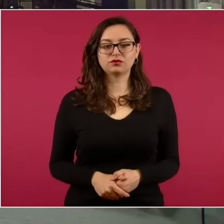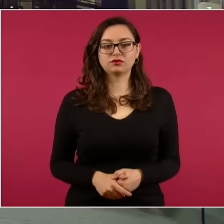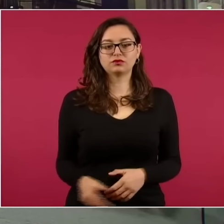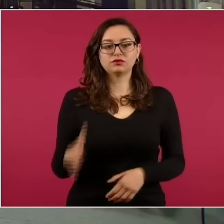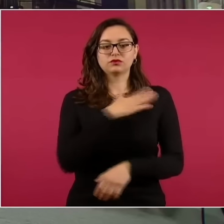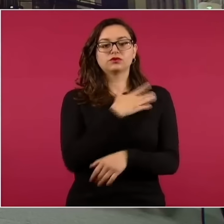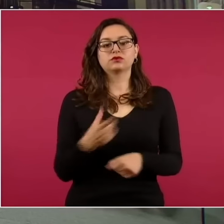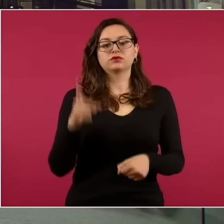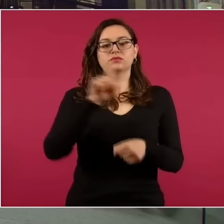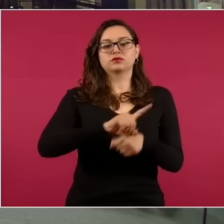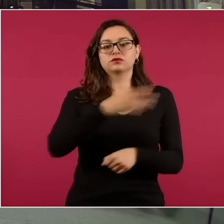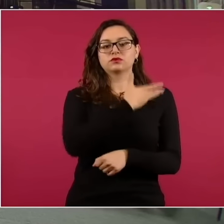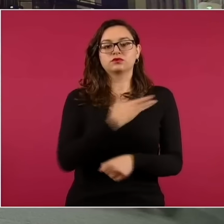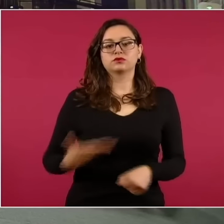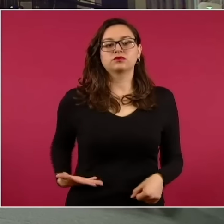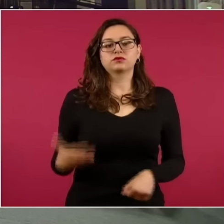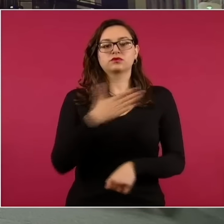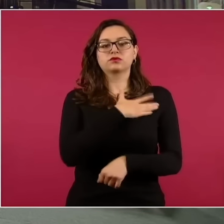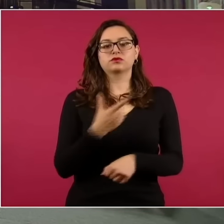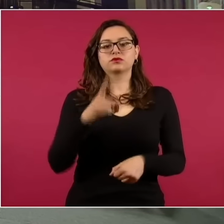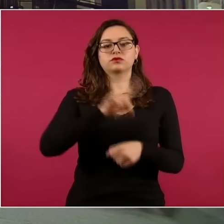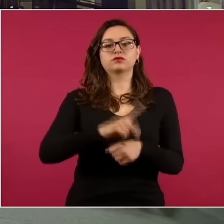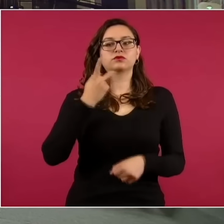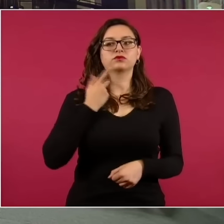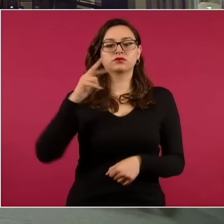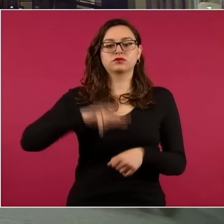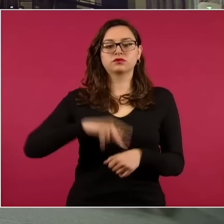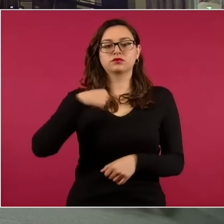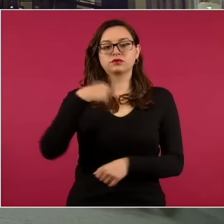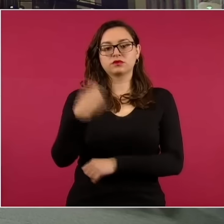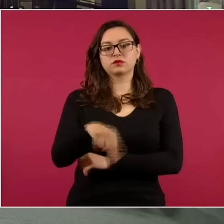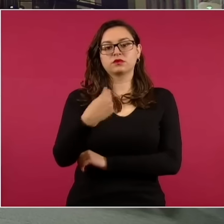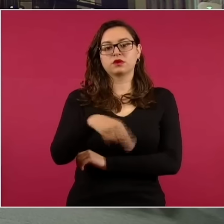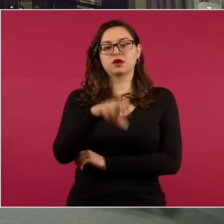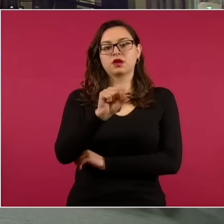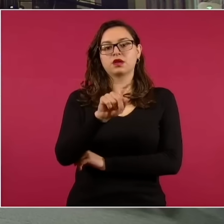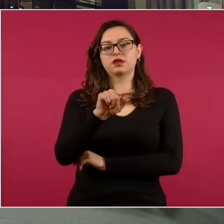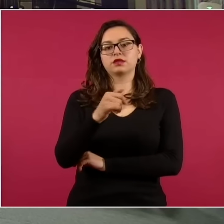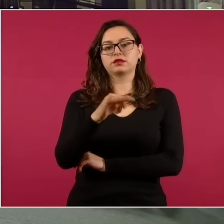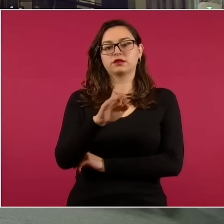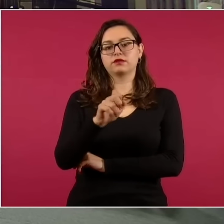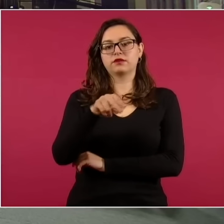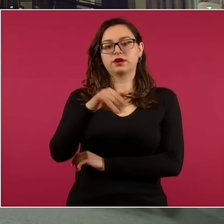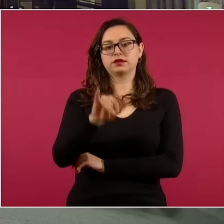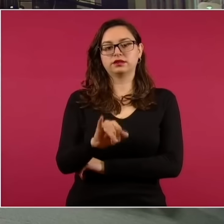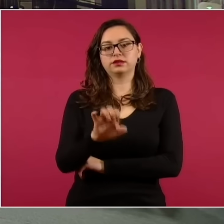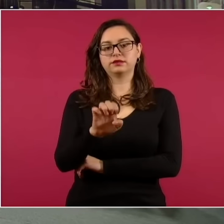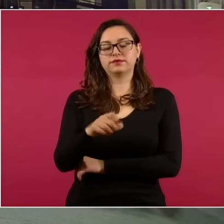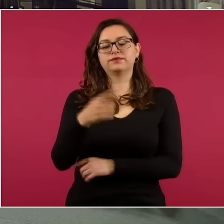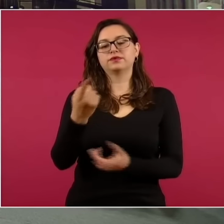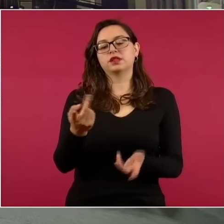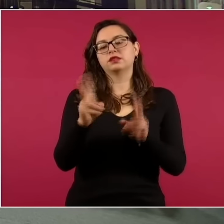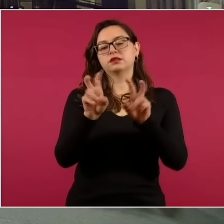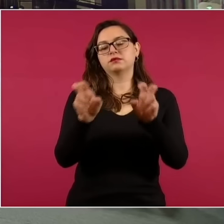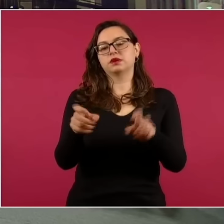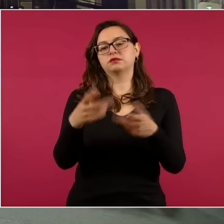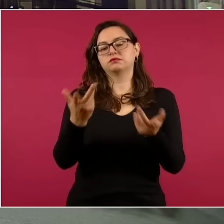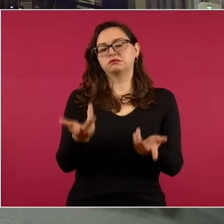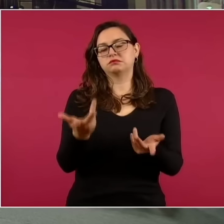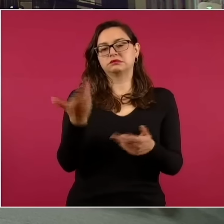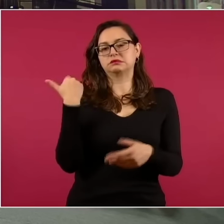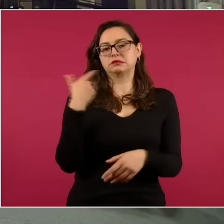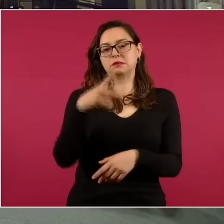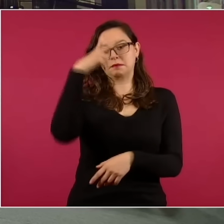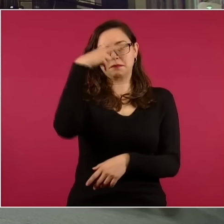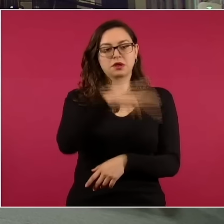Buenos días, señor presidente. Buenos días, procurador. Stephanie Palacios, de la Agencia Internacional Sputnik. Se habló sobre el sistema de información sobre el